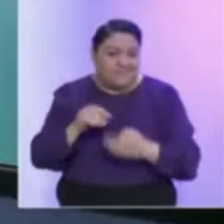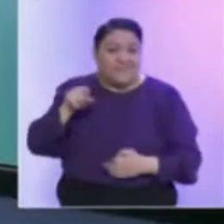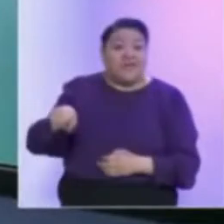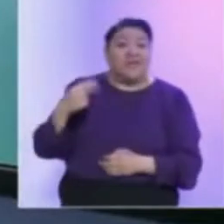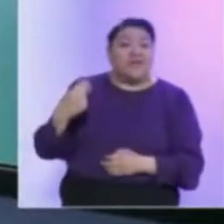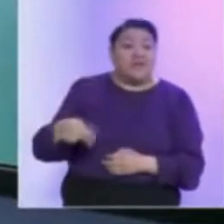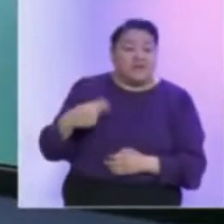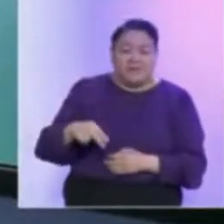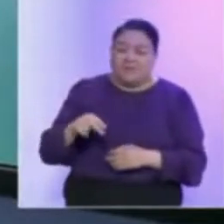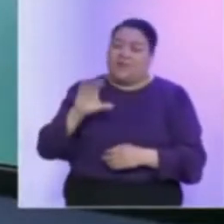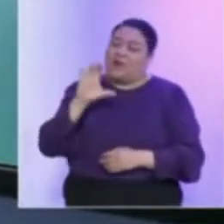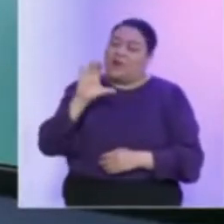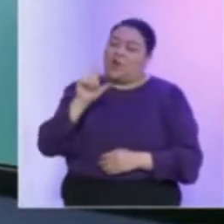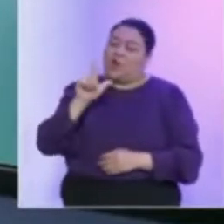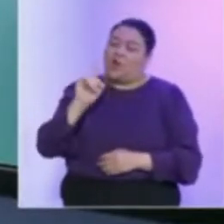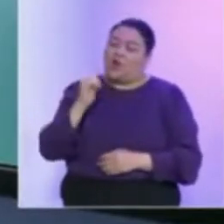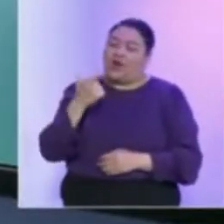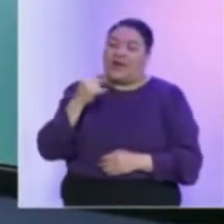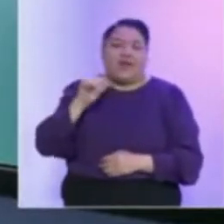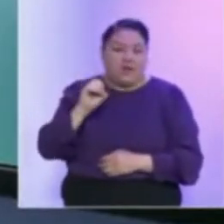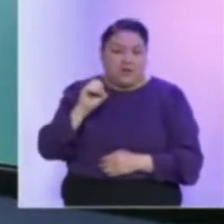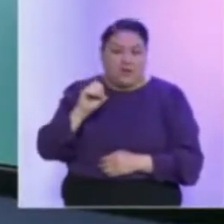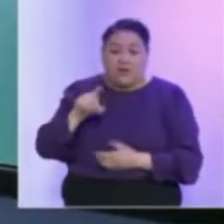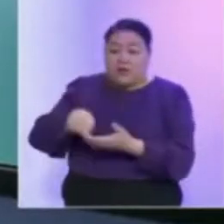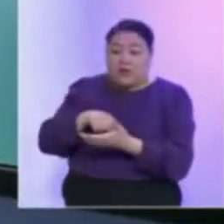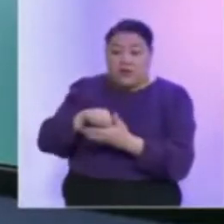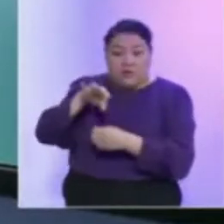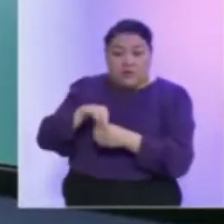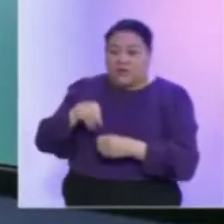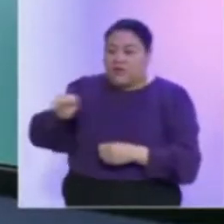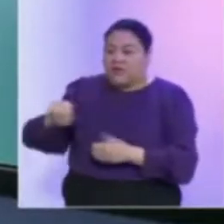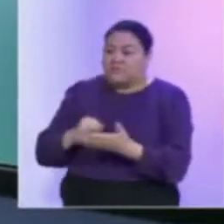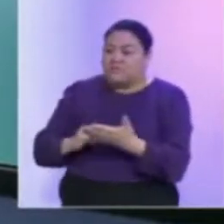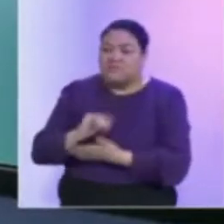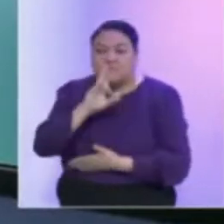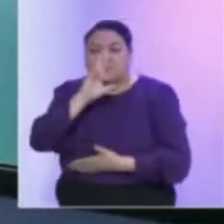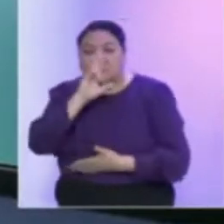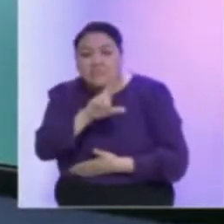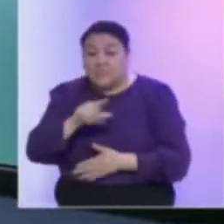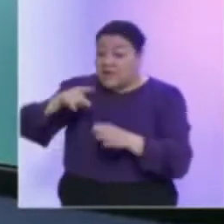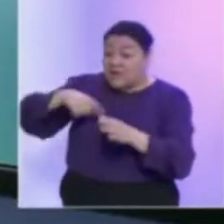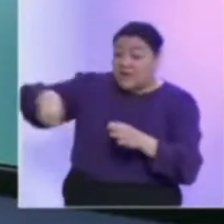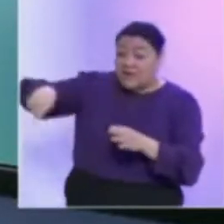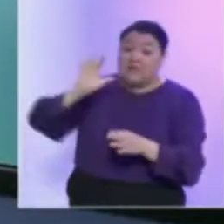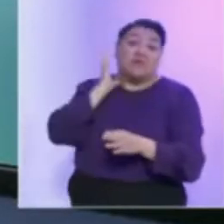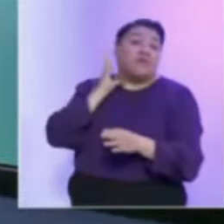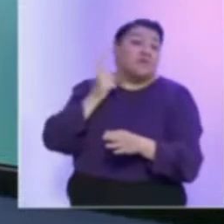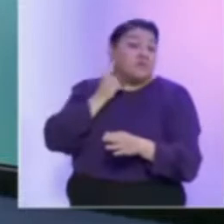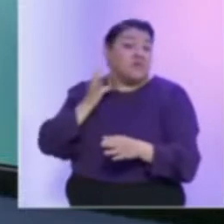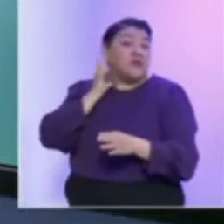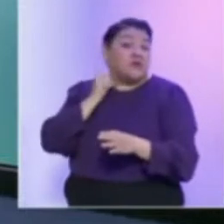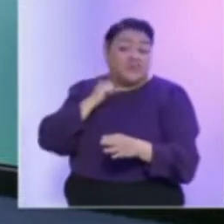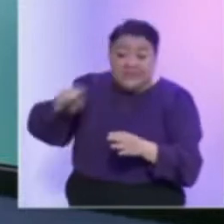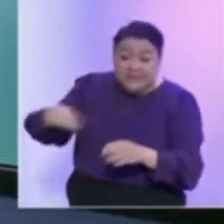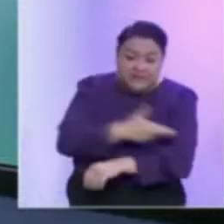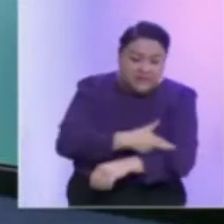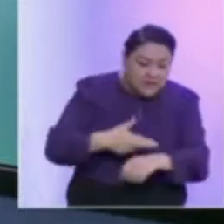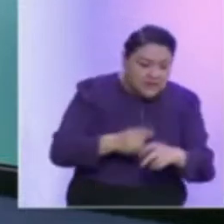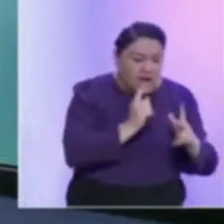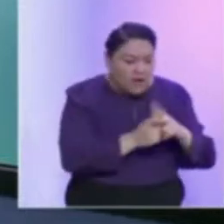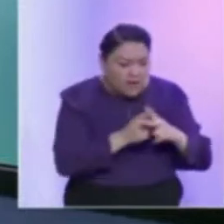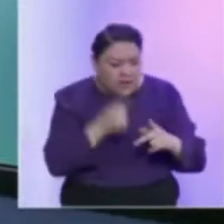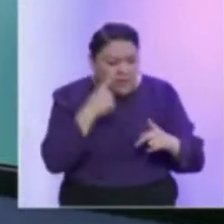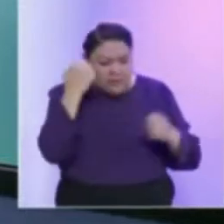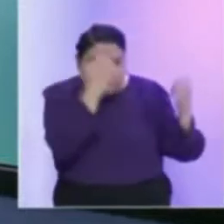volver a limpiar, ya que algunos compañeros estaban comiendo. En materia electoral, ellos calificaban la elección, el cómputo de